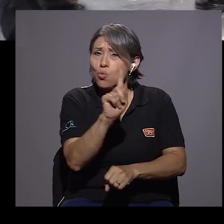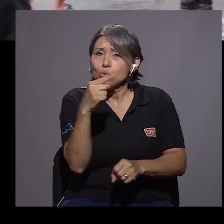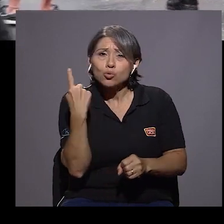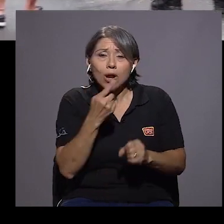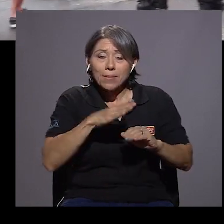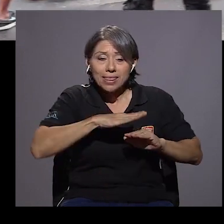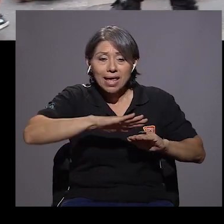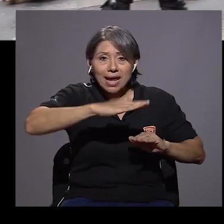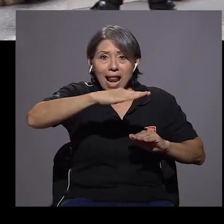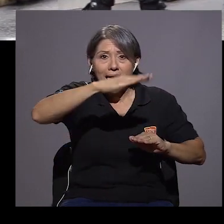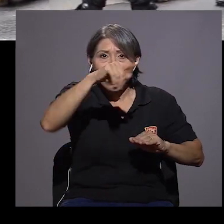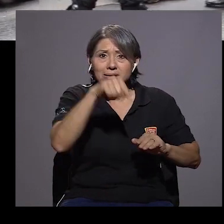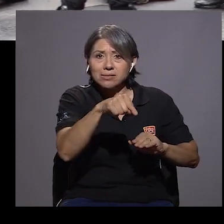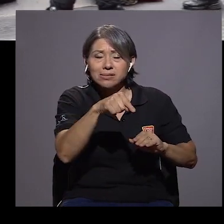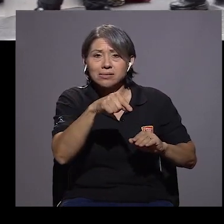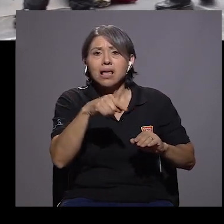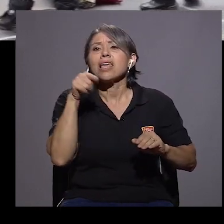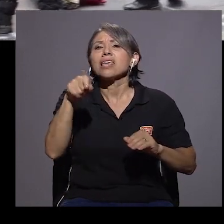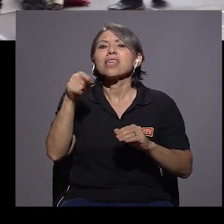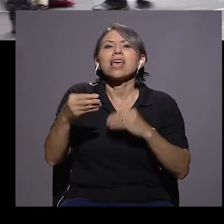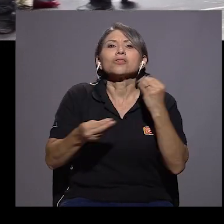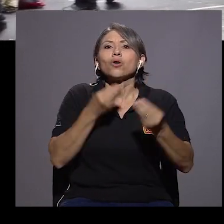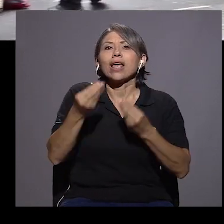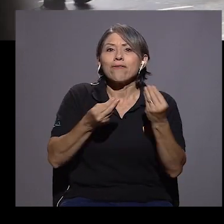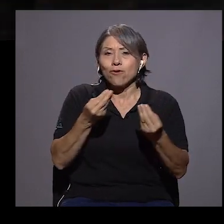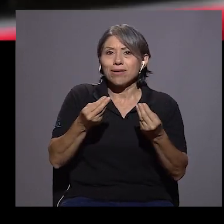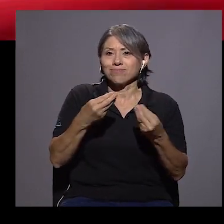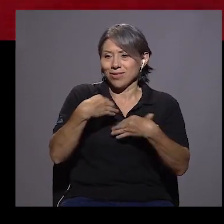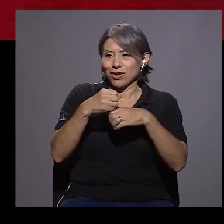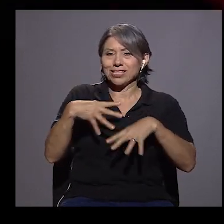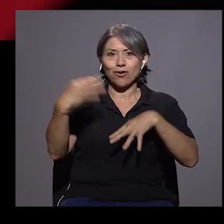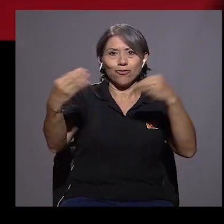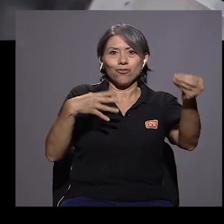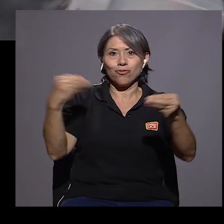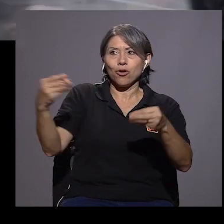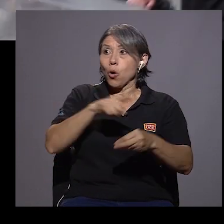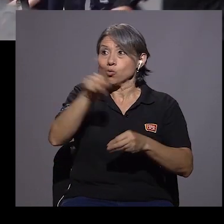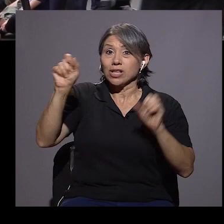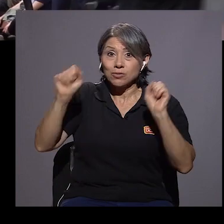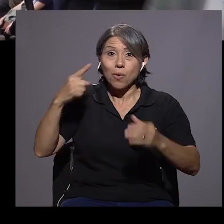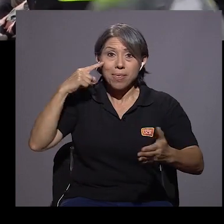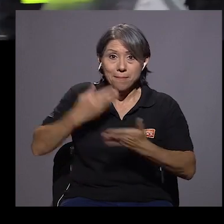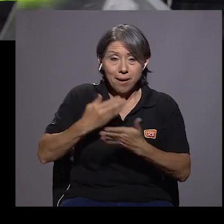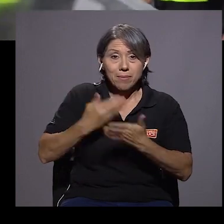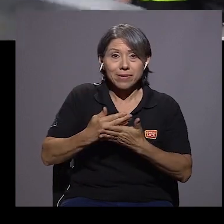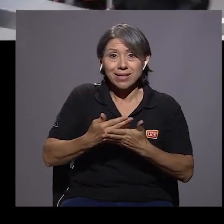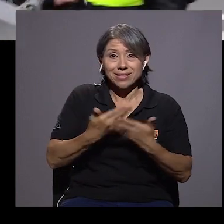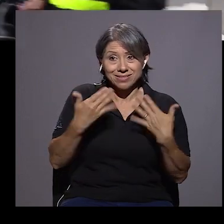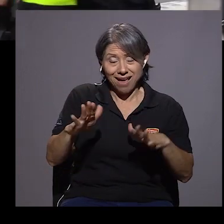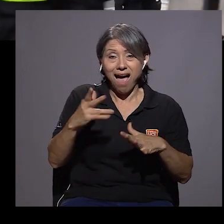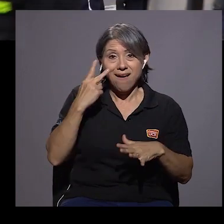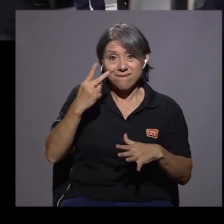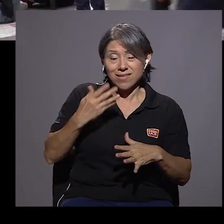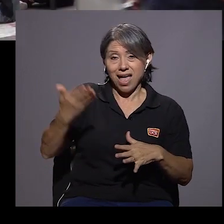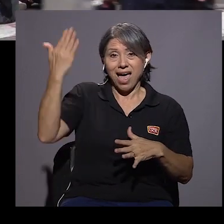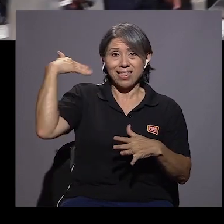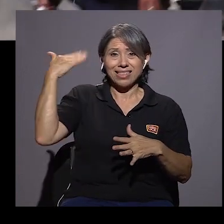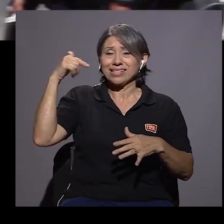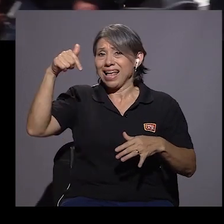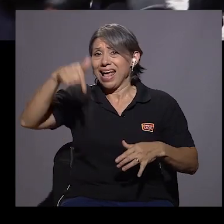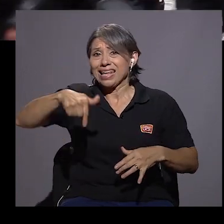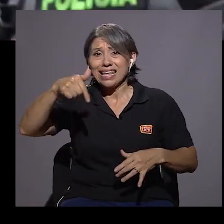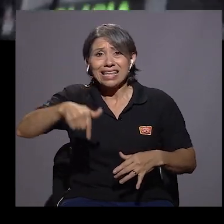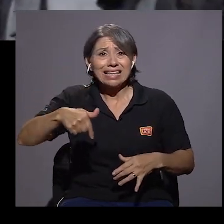completo, nada más eran las gradas. Y parte de esto fue la evacuación. Como ustedes pueden ver y han registrado anteriormente, hay